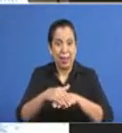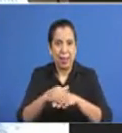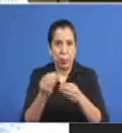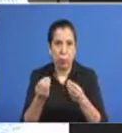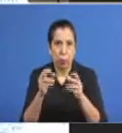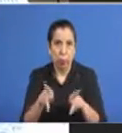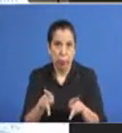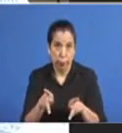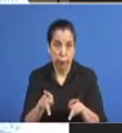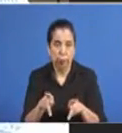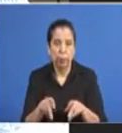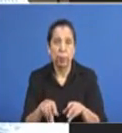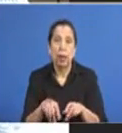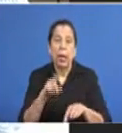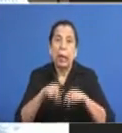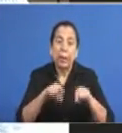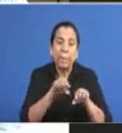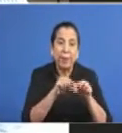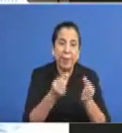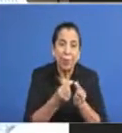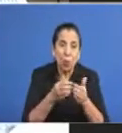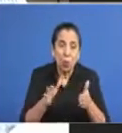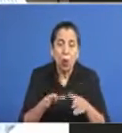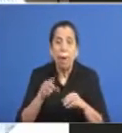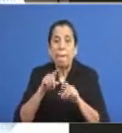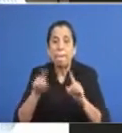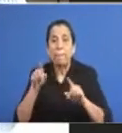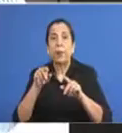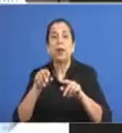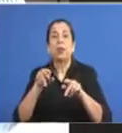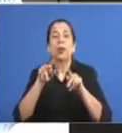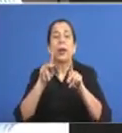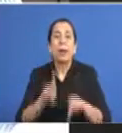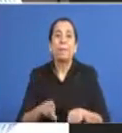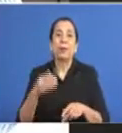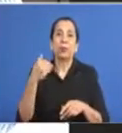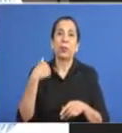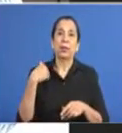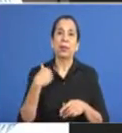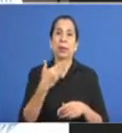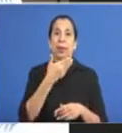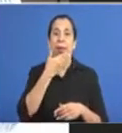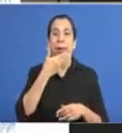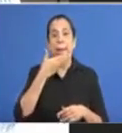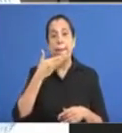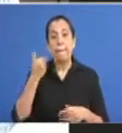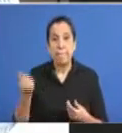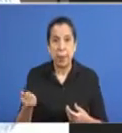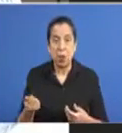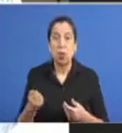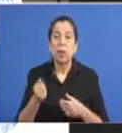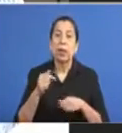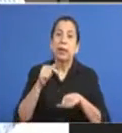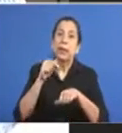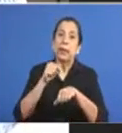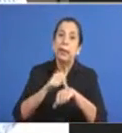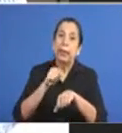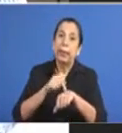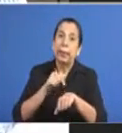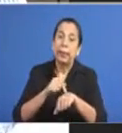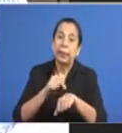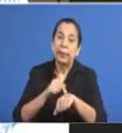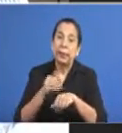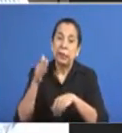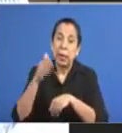Entonces, eso es lo que tenemos, pero que la gente tenga conciencia que mejor es perder unos minutos, llegar unos minutos más